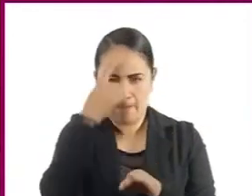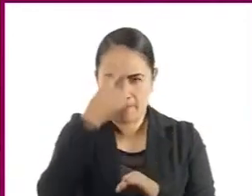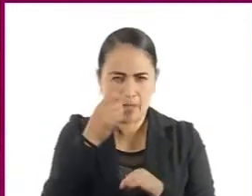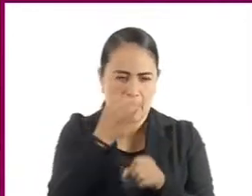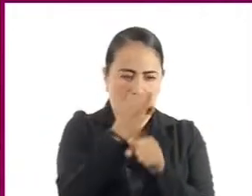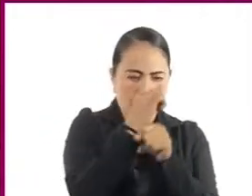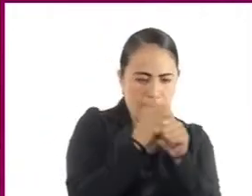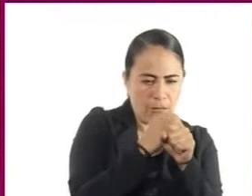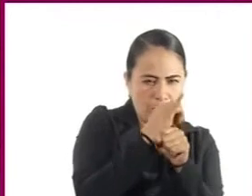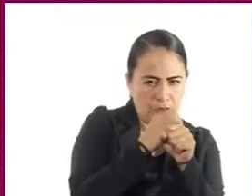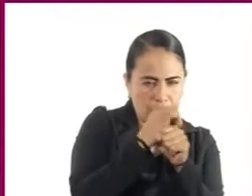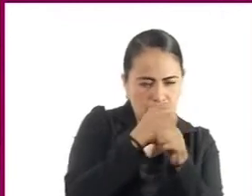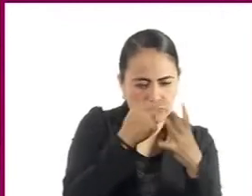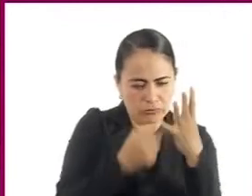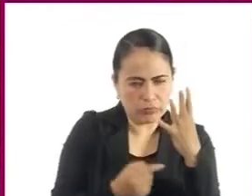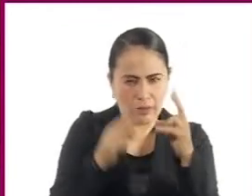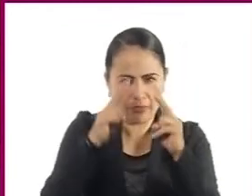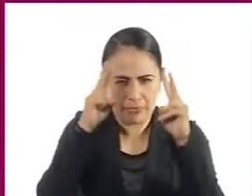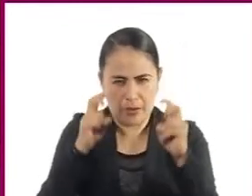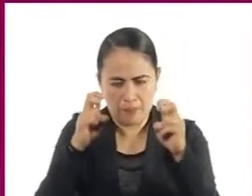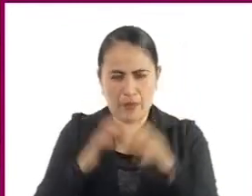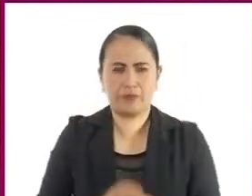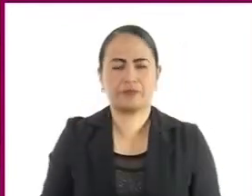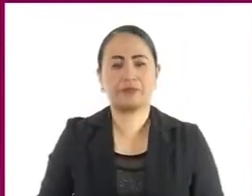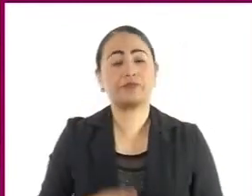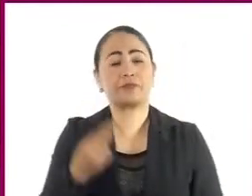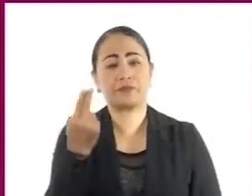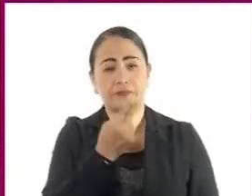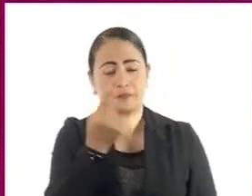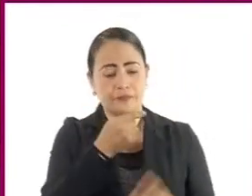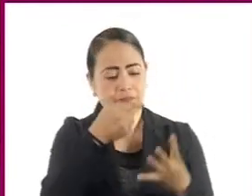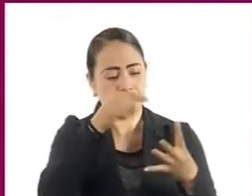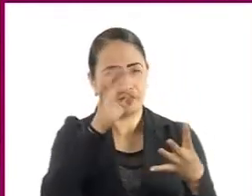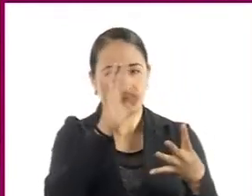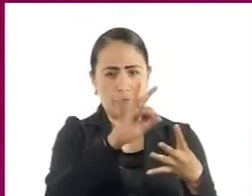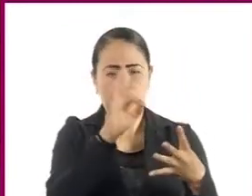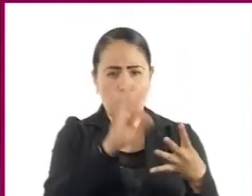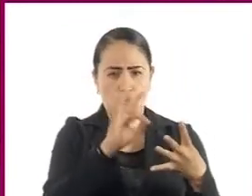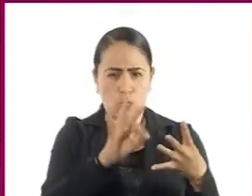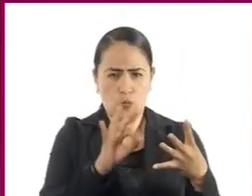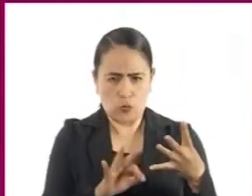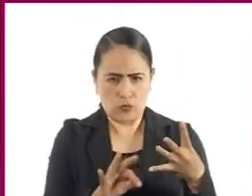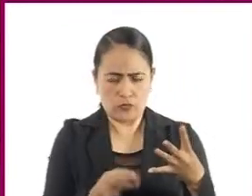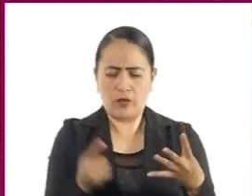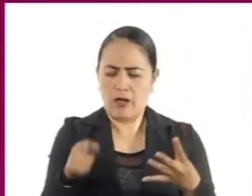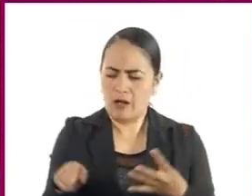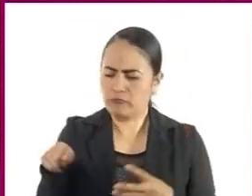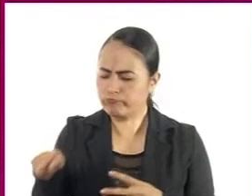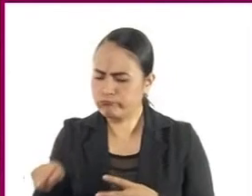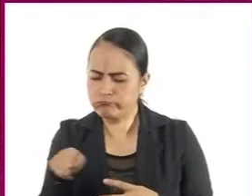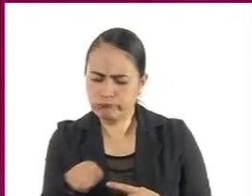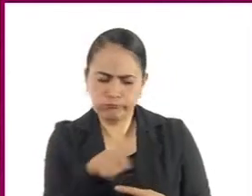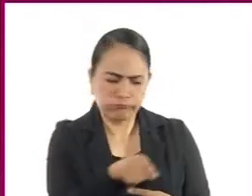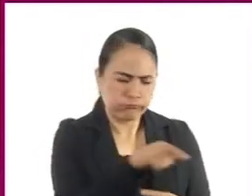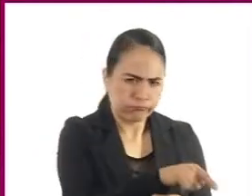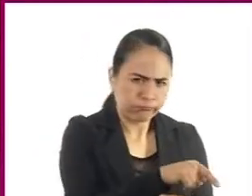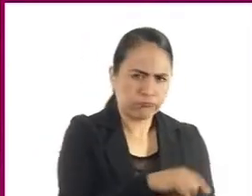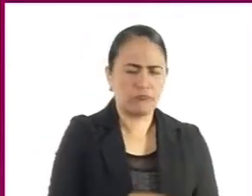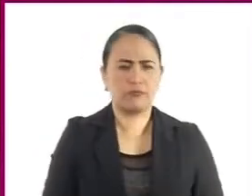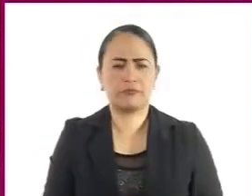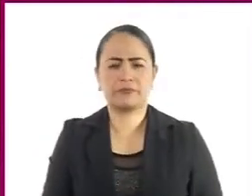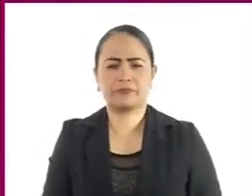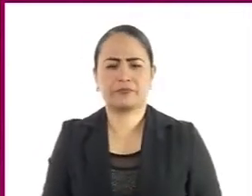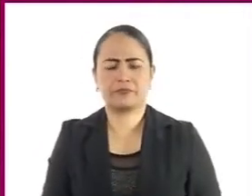esté desarrollando, hay que establecer criterios para evaluar la pertinencia de las fuentes consultadas. Para llevar a